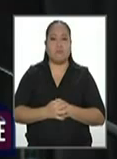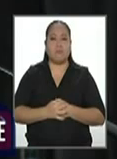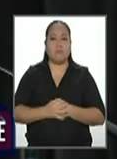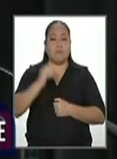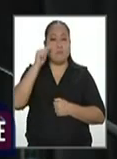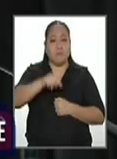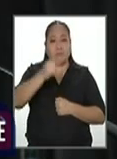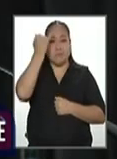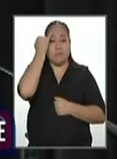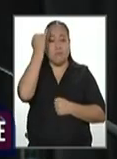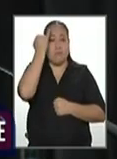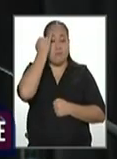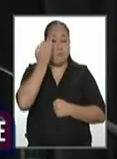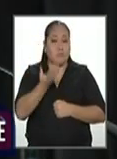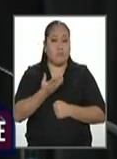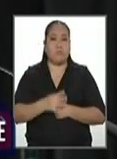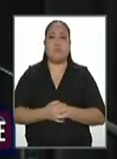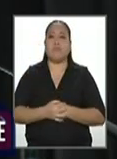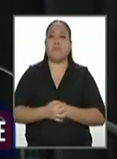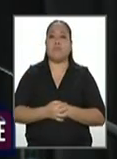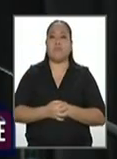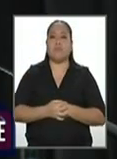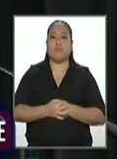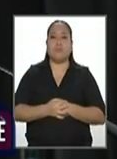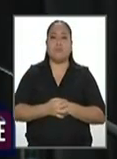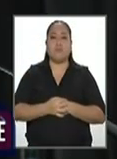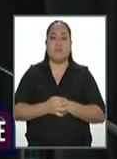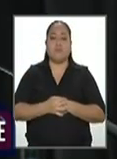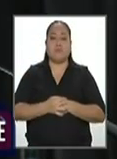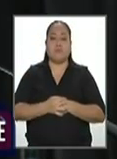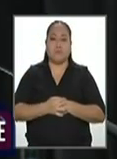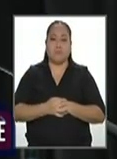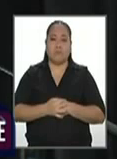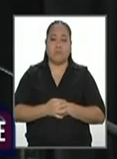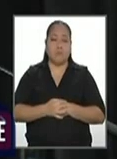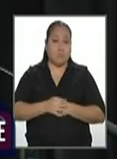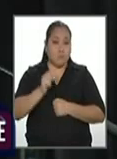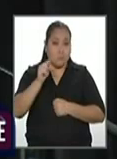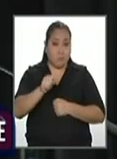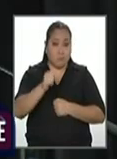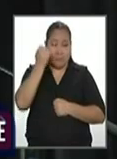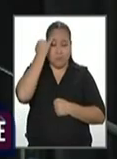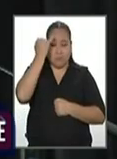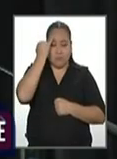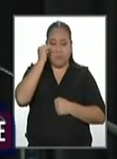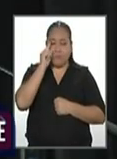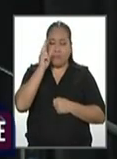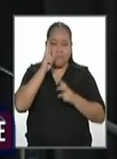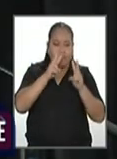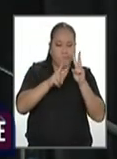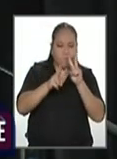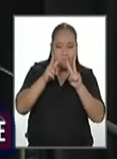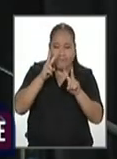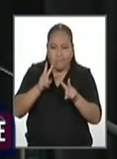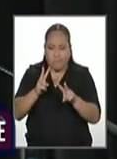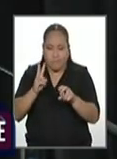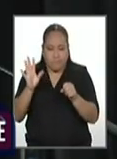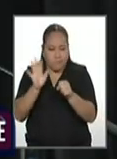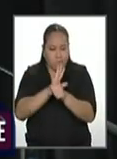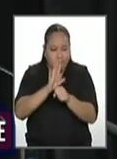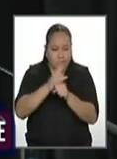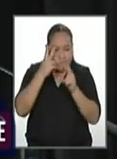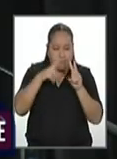Y esa propuesta tiene que ver entonces con mirar integralmente, con